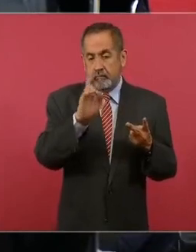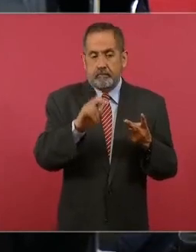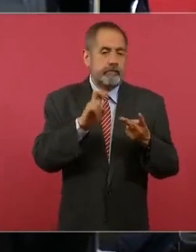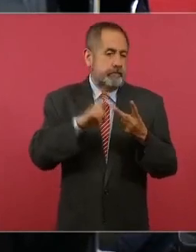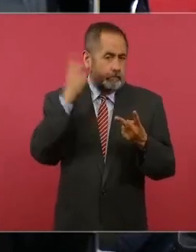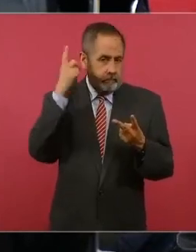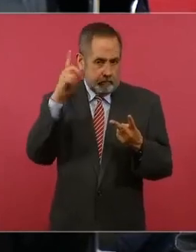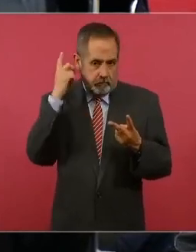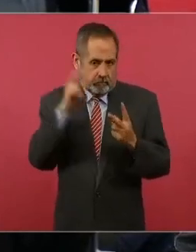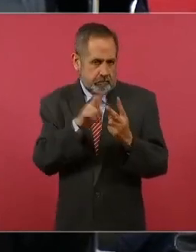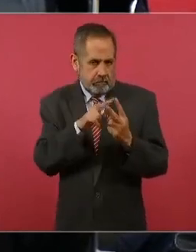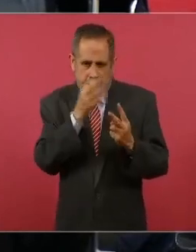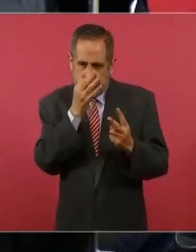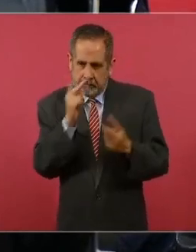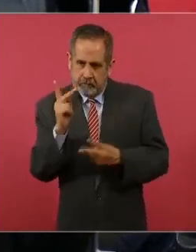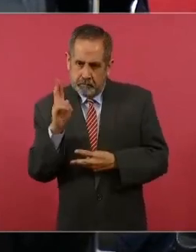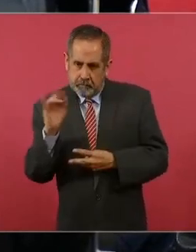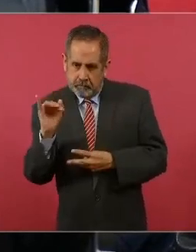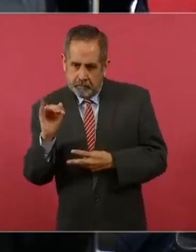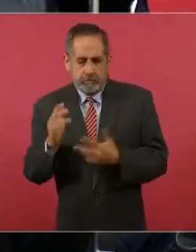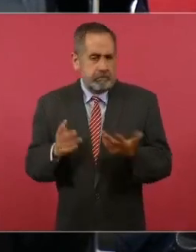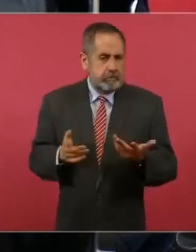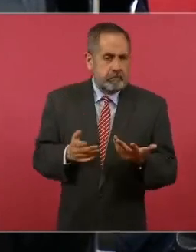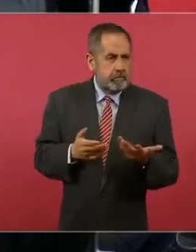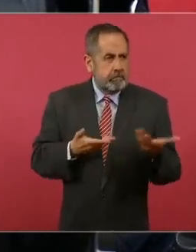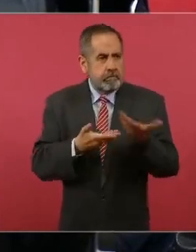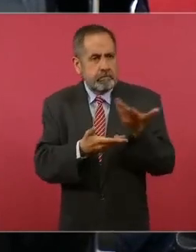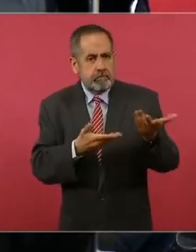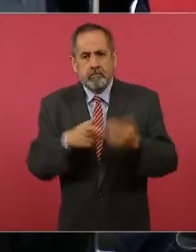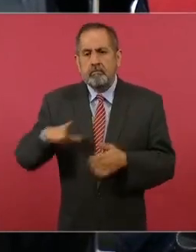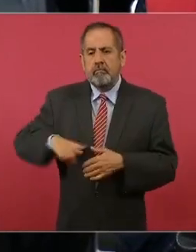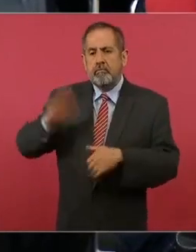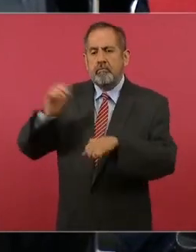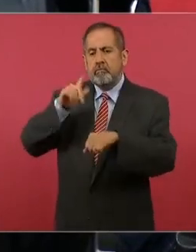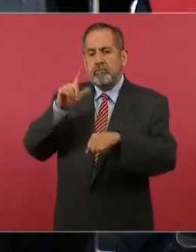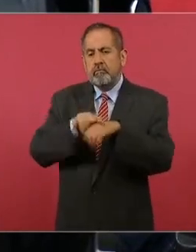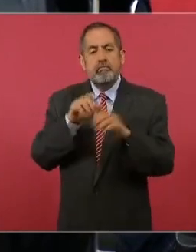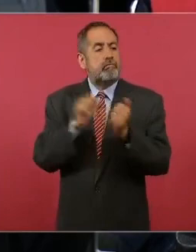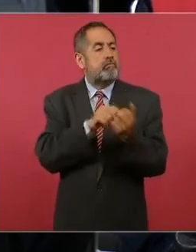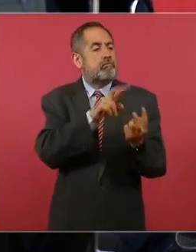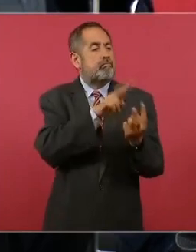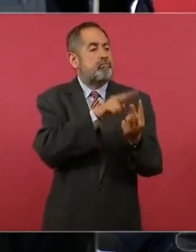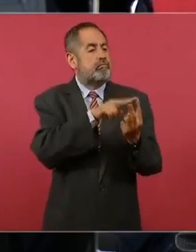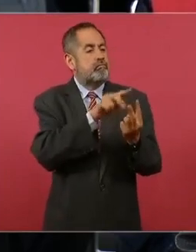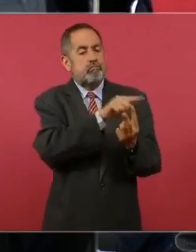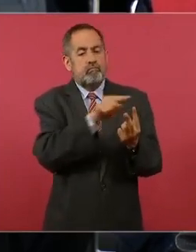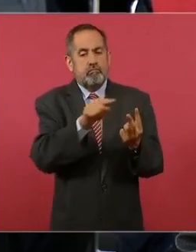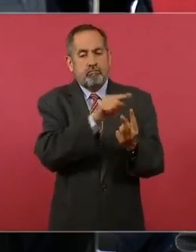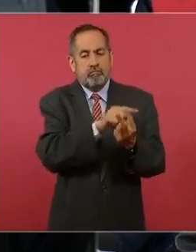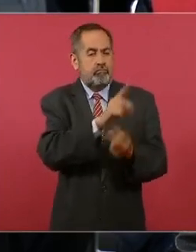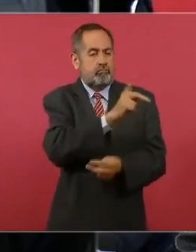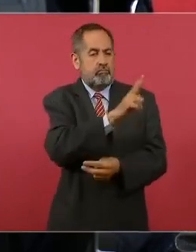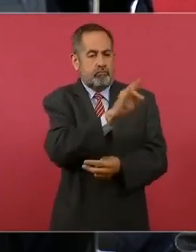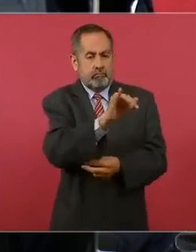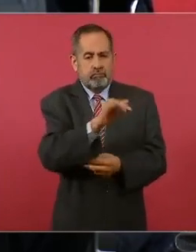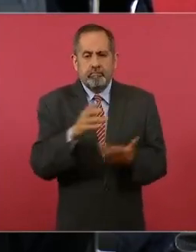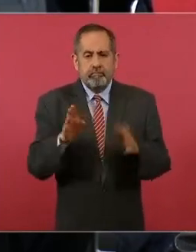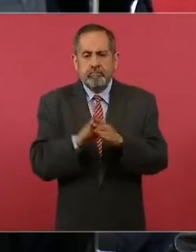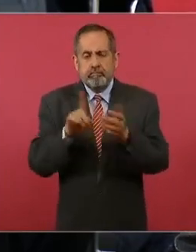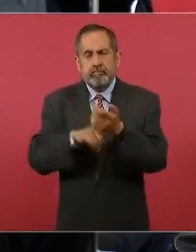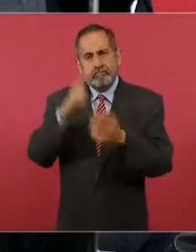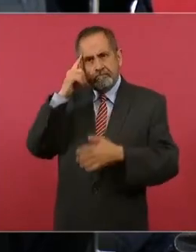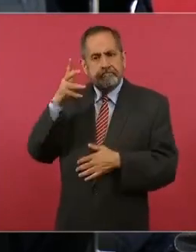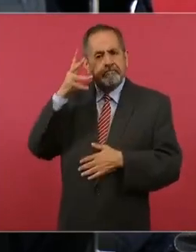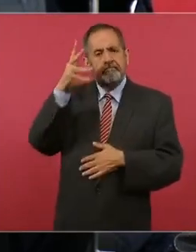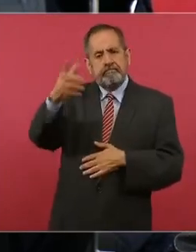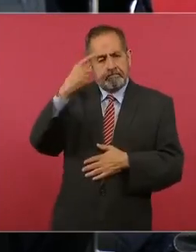Durango, ¿no? Entonces preguntarle cómo sería la relación del gobierno federal para con estos gobiernos estatales del PRI y pues qué futuro